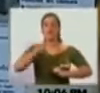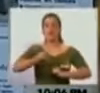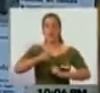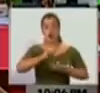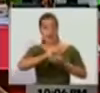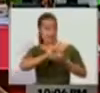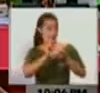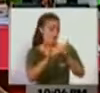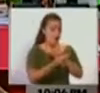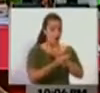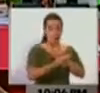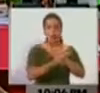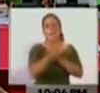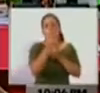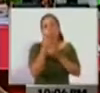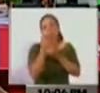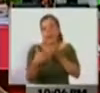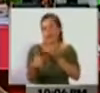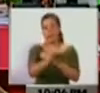pedía constituyente.